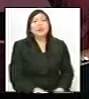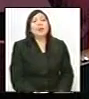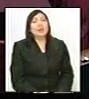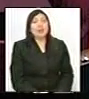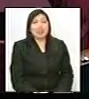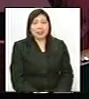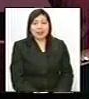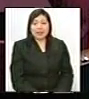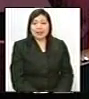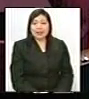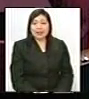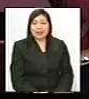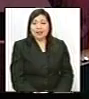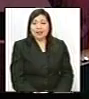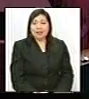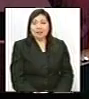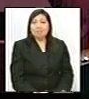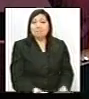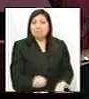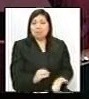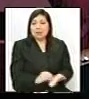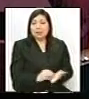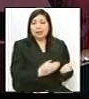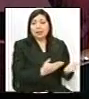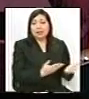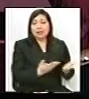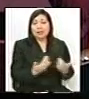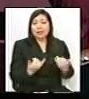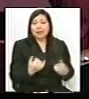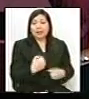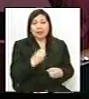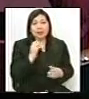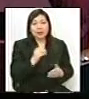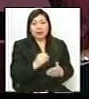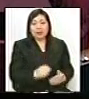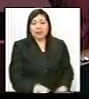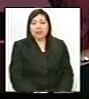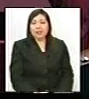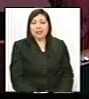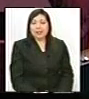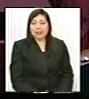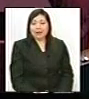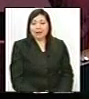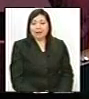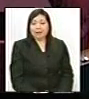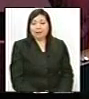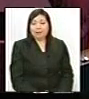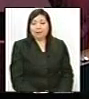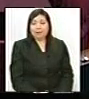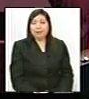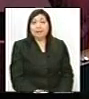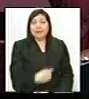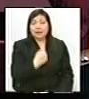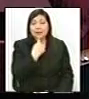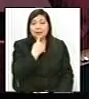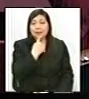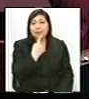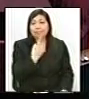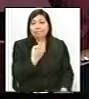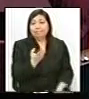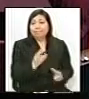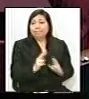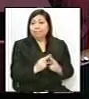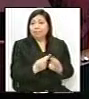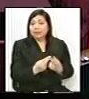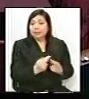continúe, pues hay más invitados en esta oportunidad. Señalar además que esta sesión